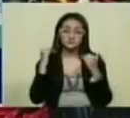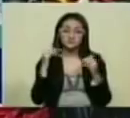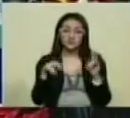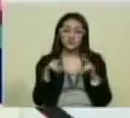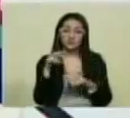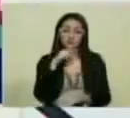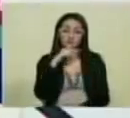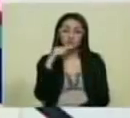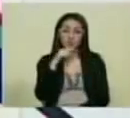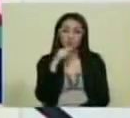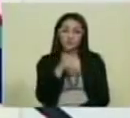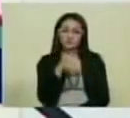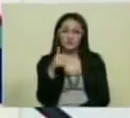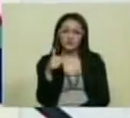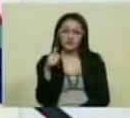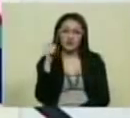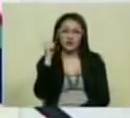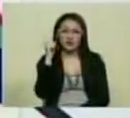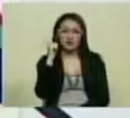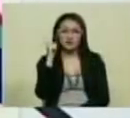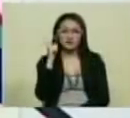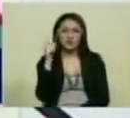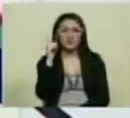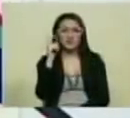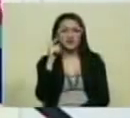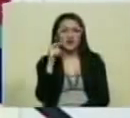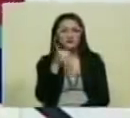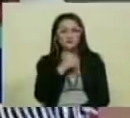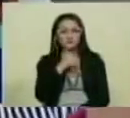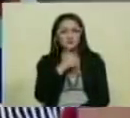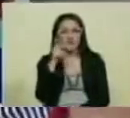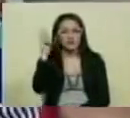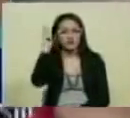12 de octubre de cada año, Día de la Resistencia Indígena,